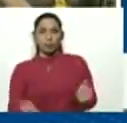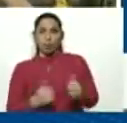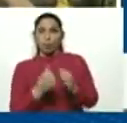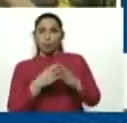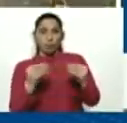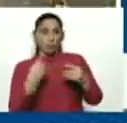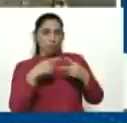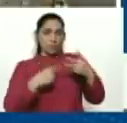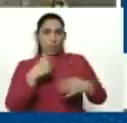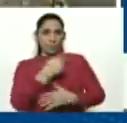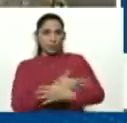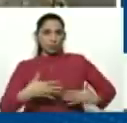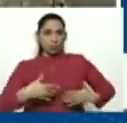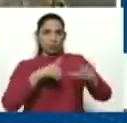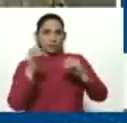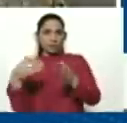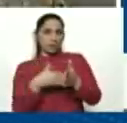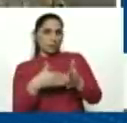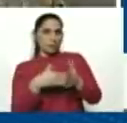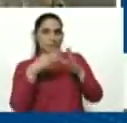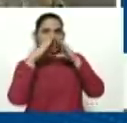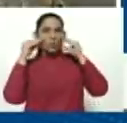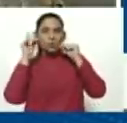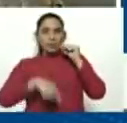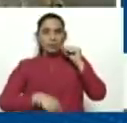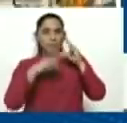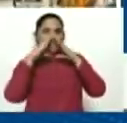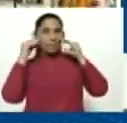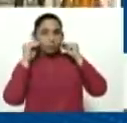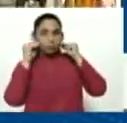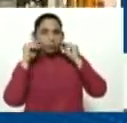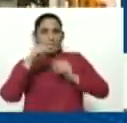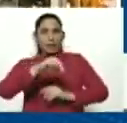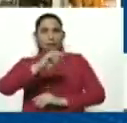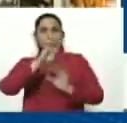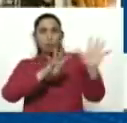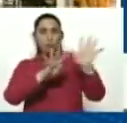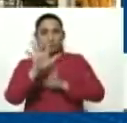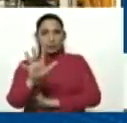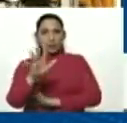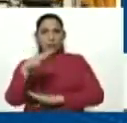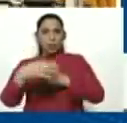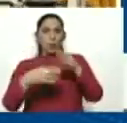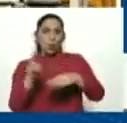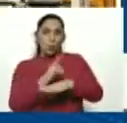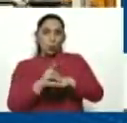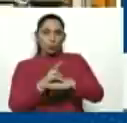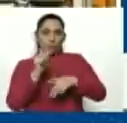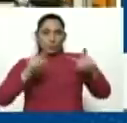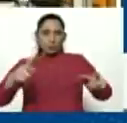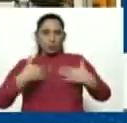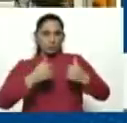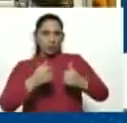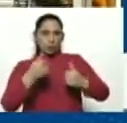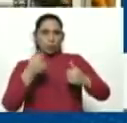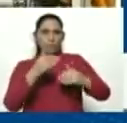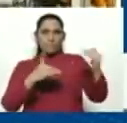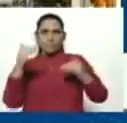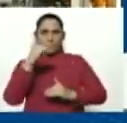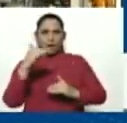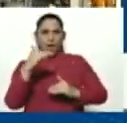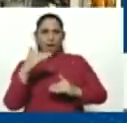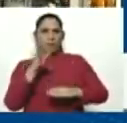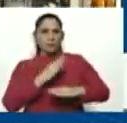de 1.600.000 mascarillas, incluso las mascarillas N95, que son las que utiliza el personal de salud de mayor protección,